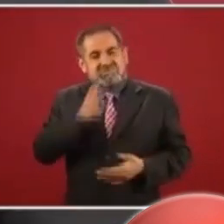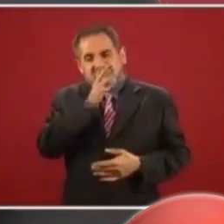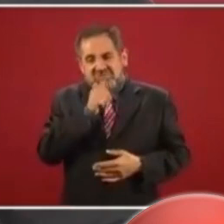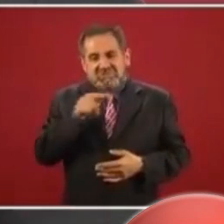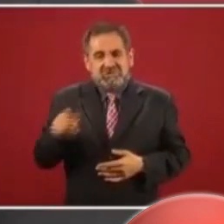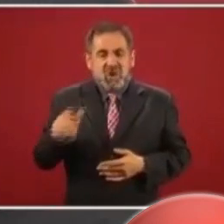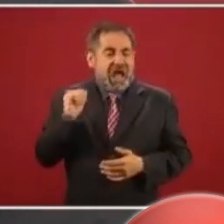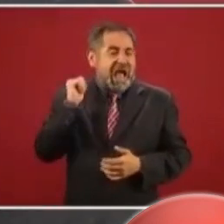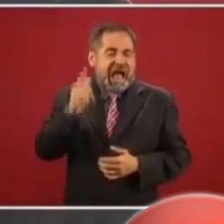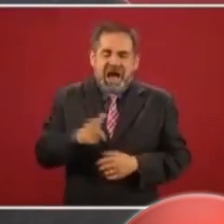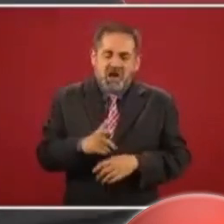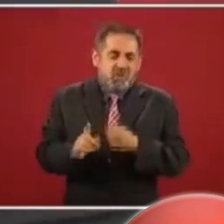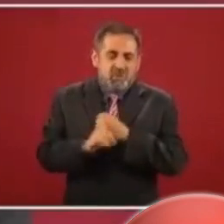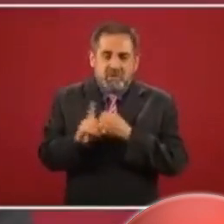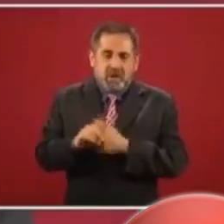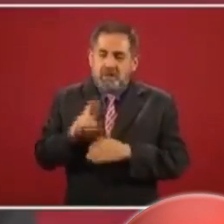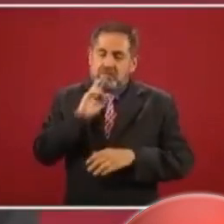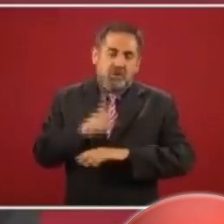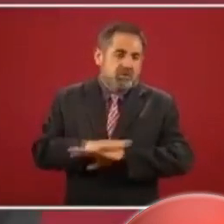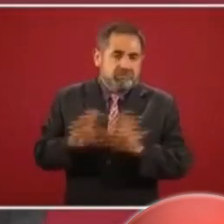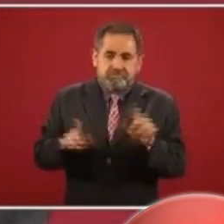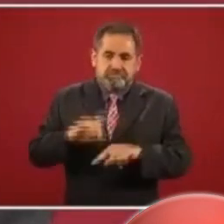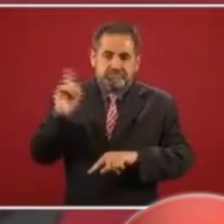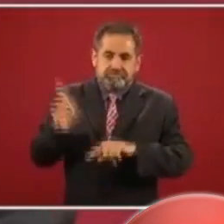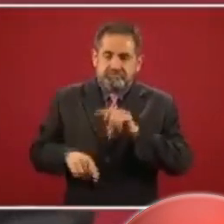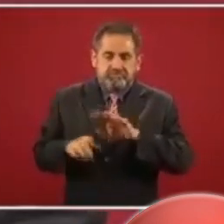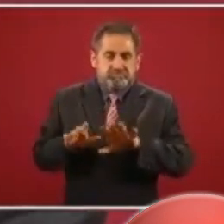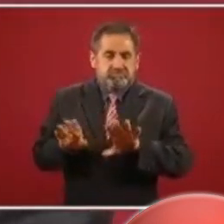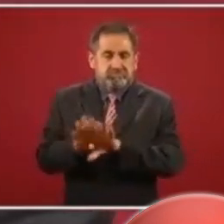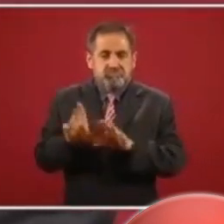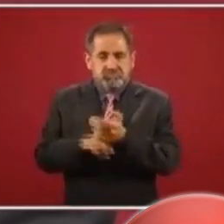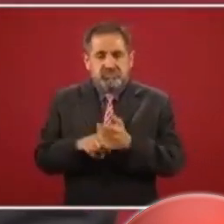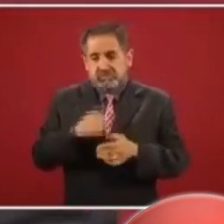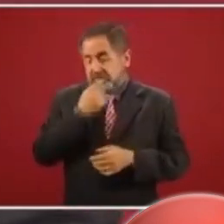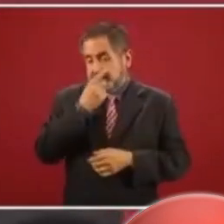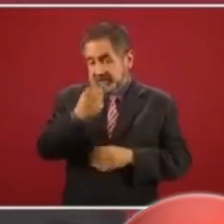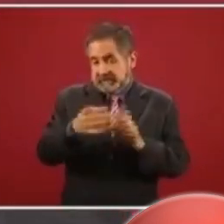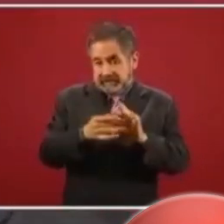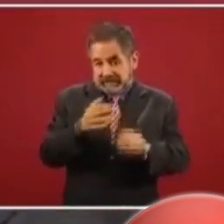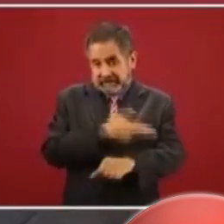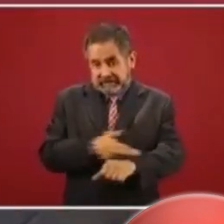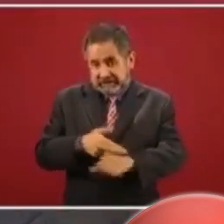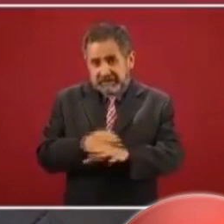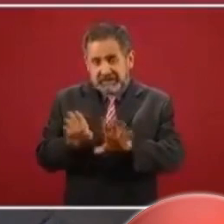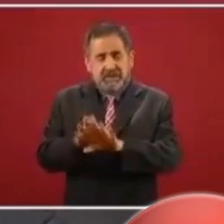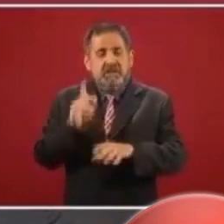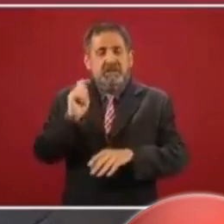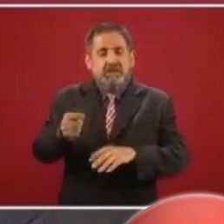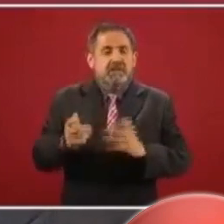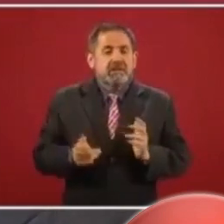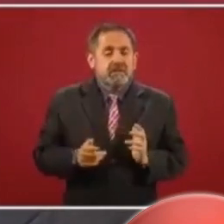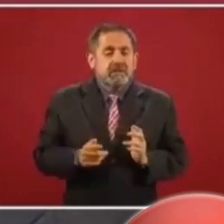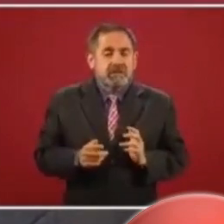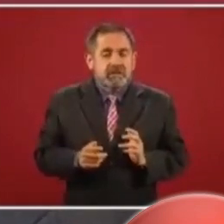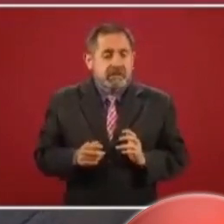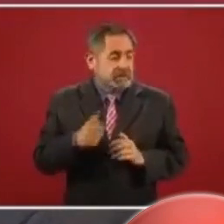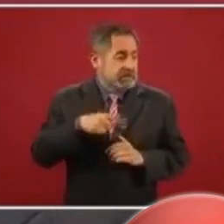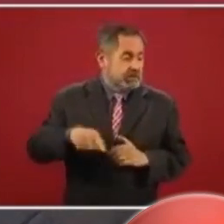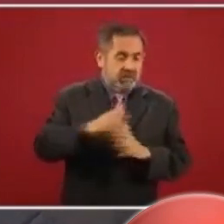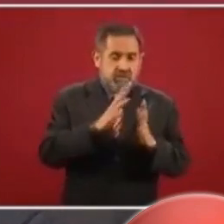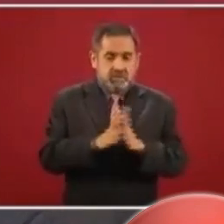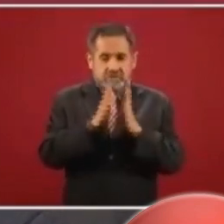tiene algún problema, pues se inicia, porque también es parte del proceso. Todos los, digamos, que participaron,